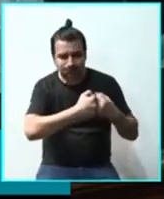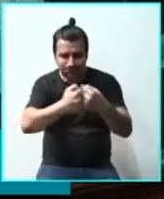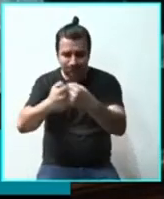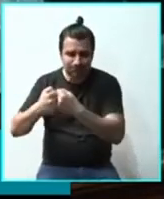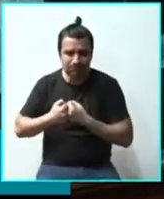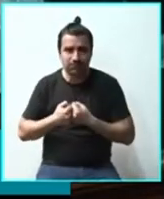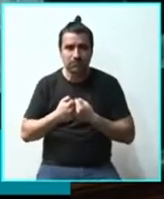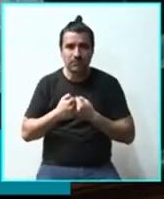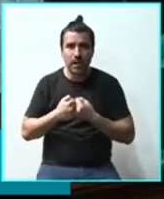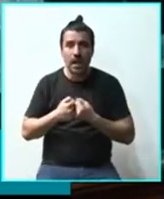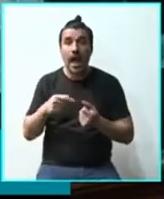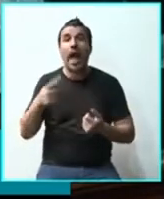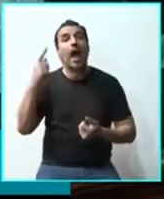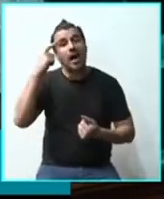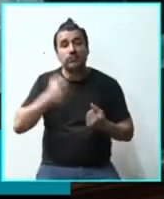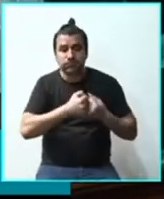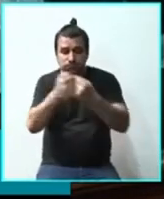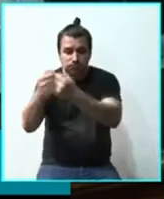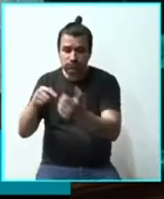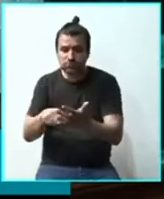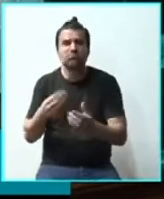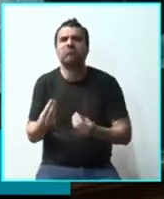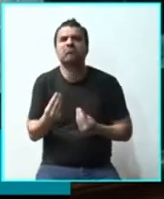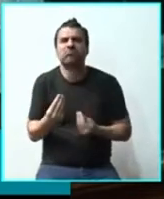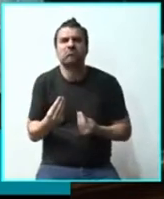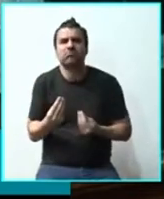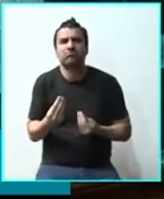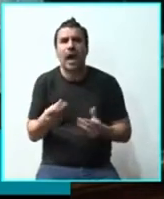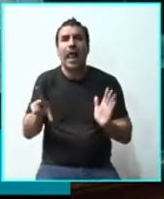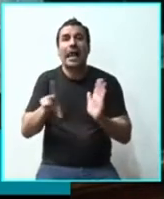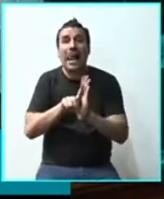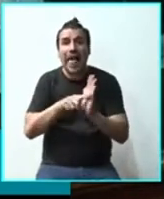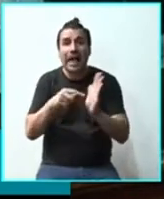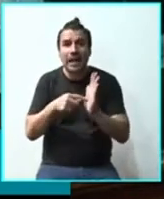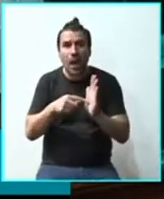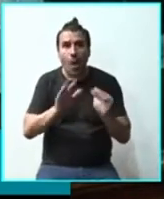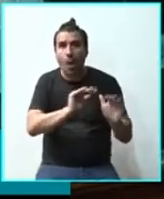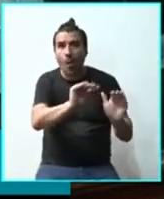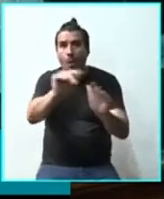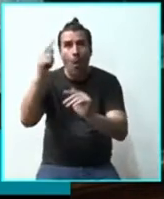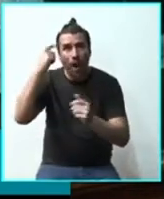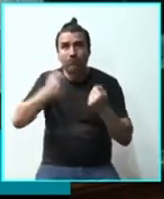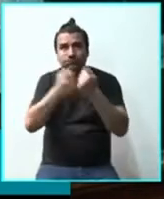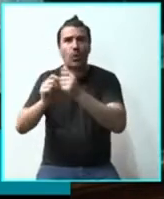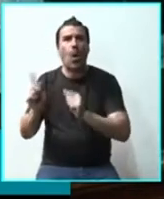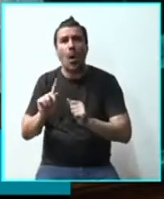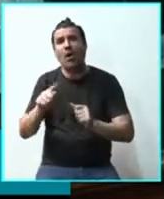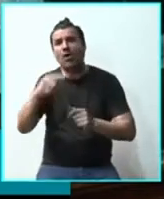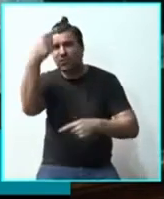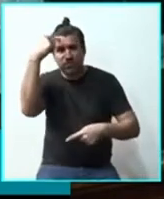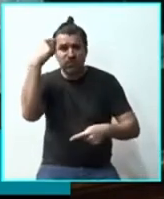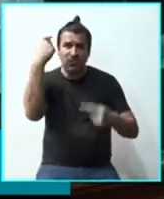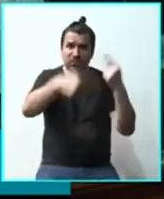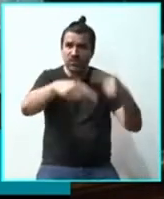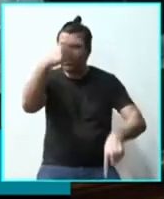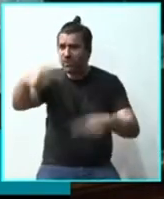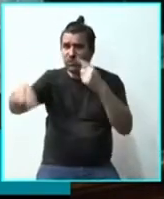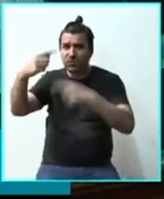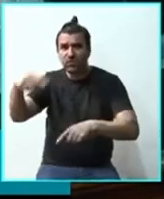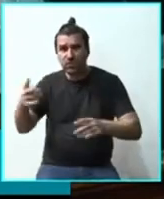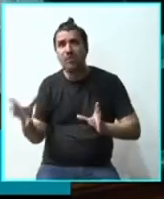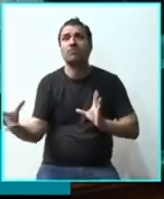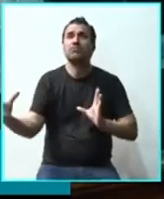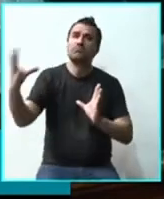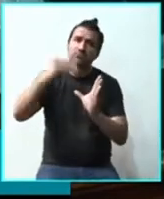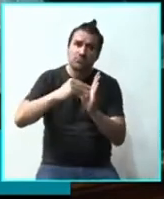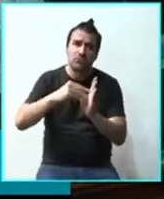esté todo lo que uno quiera. Los consensos es que haya una ley en donde todos acordemos qué es lo que vamos a hacer y que todos estén dispuestos a